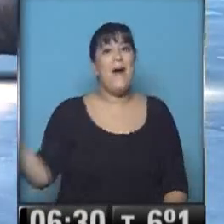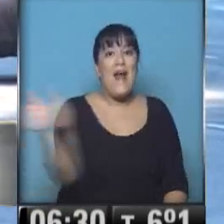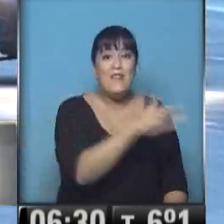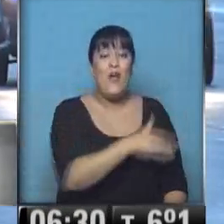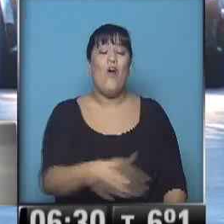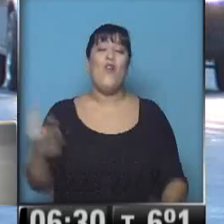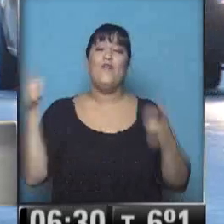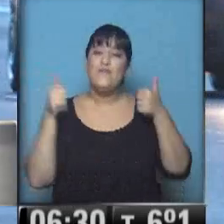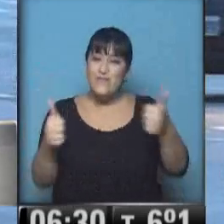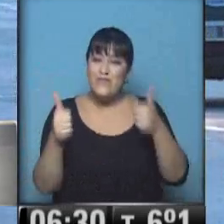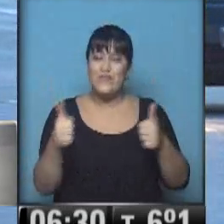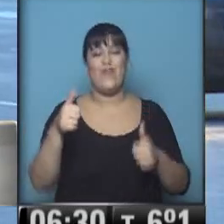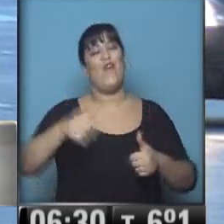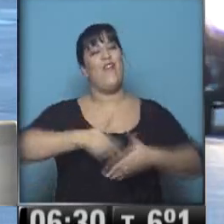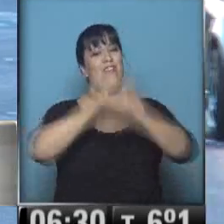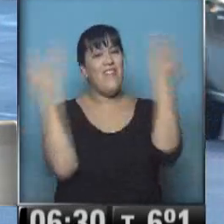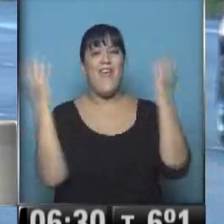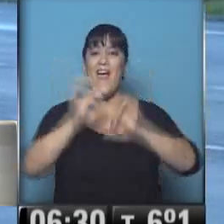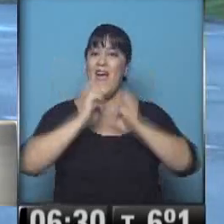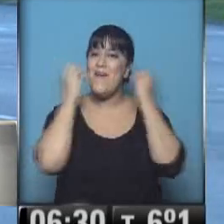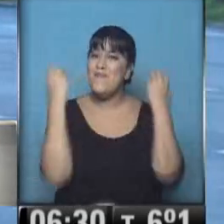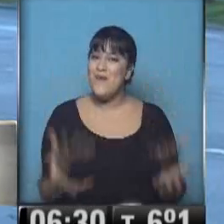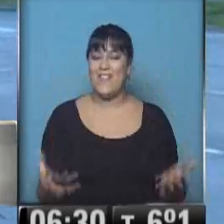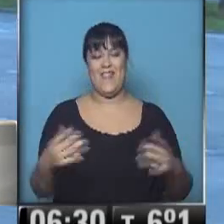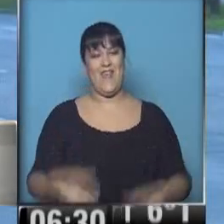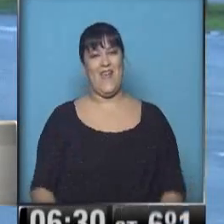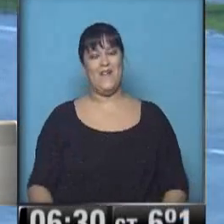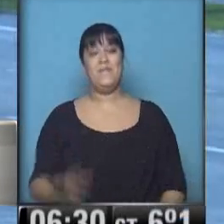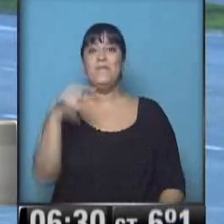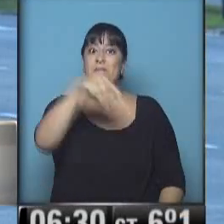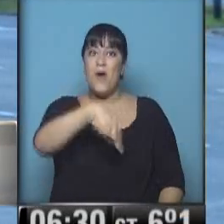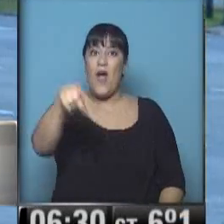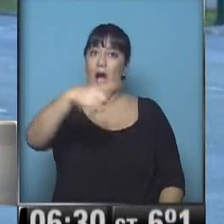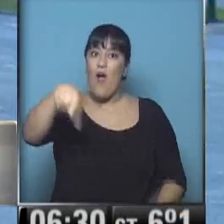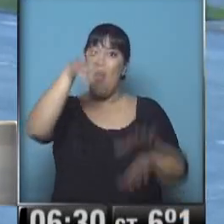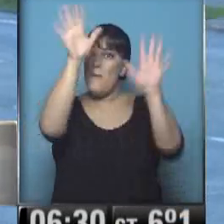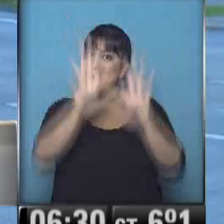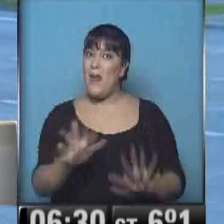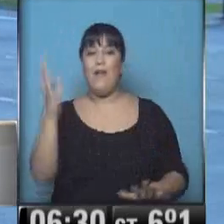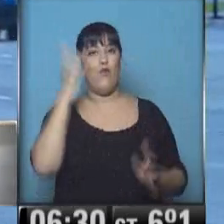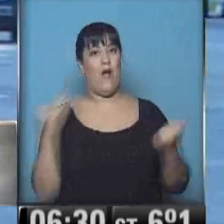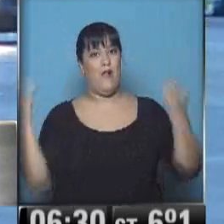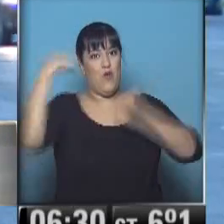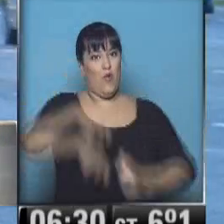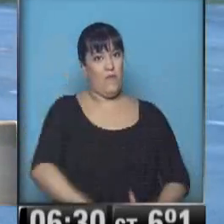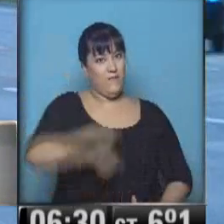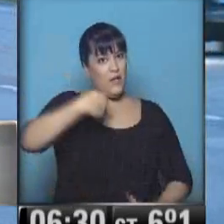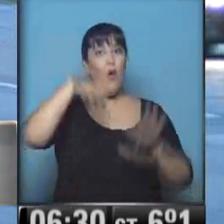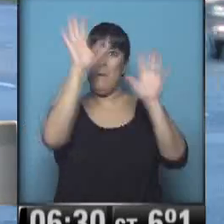esa excelente jornada, muy pero muy buen día. Vayan preparando algún tipo de abrigo esta